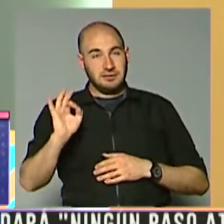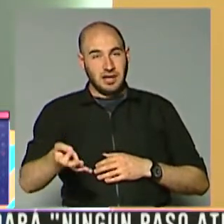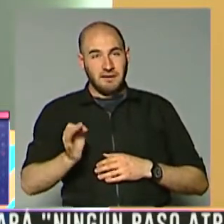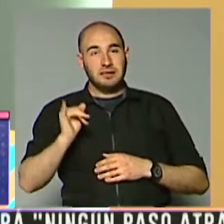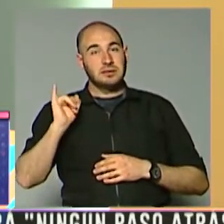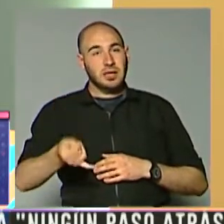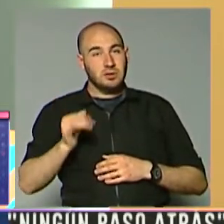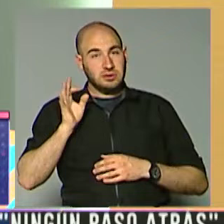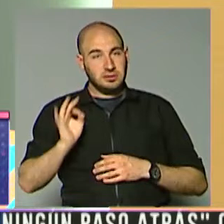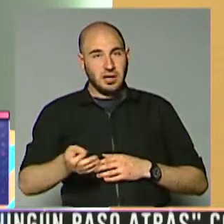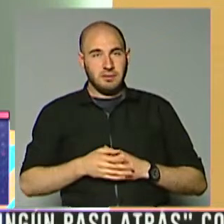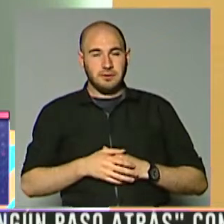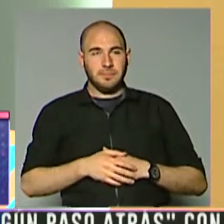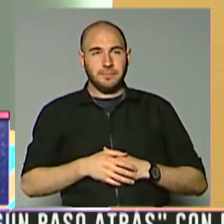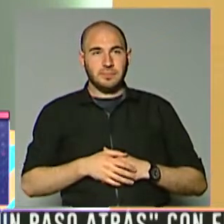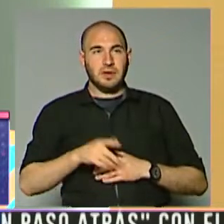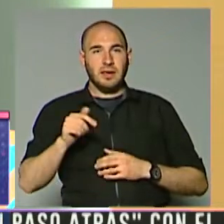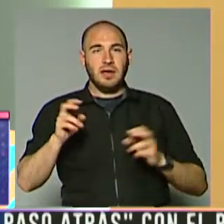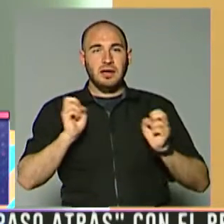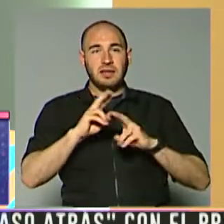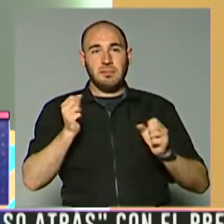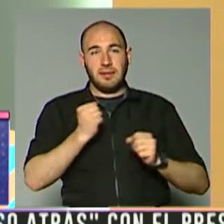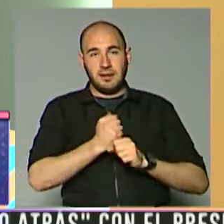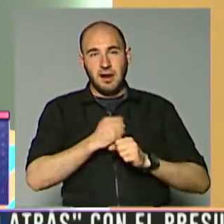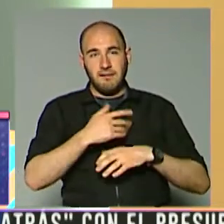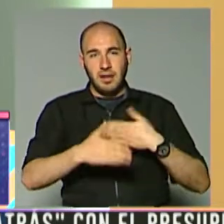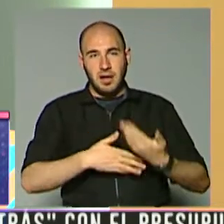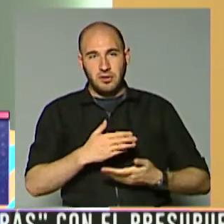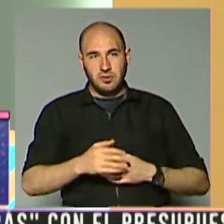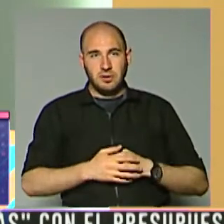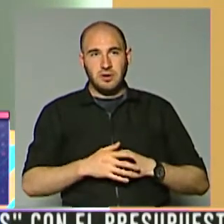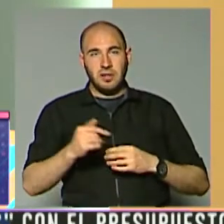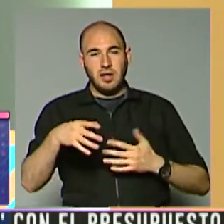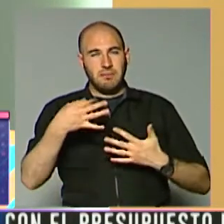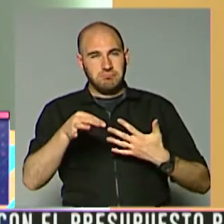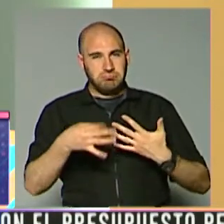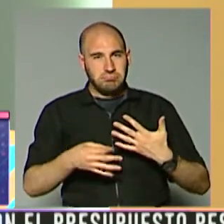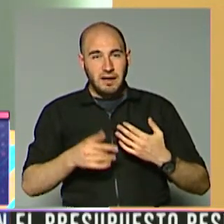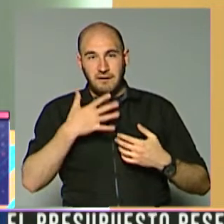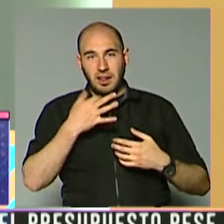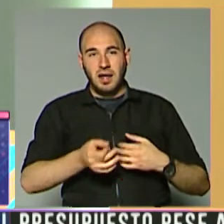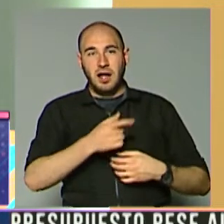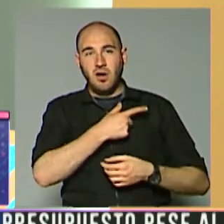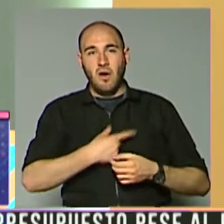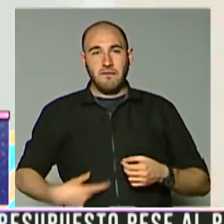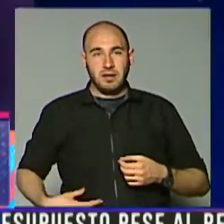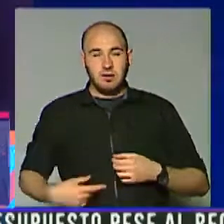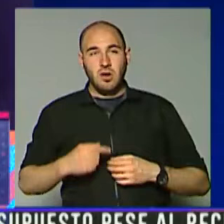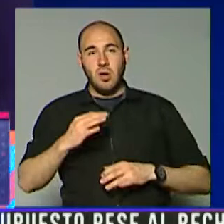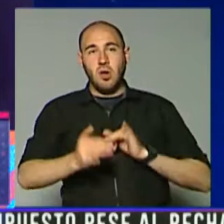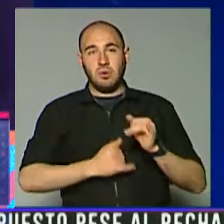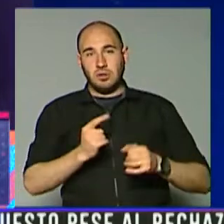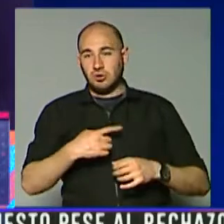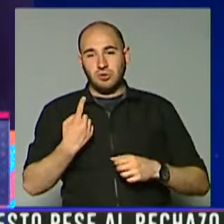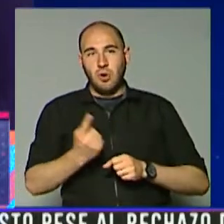conocimiento, y la verdad que en este caso es una cuestión operativa de revisar. Es verdad, el gobierno expresaba y decía, nosotros